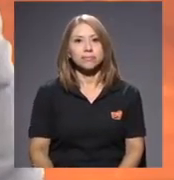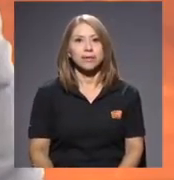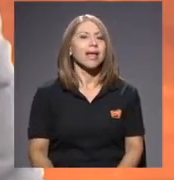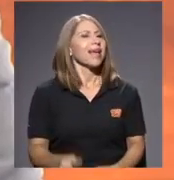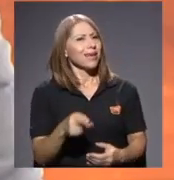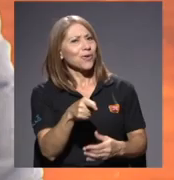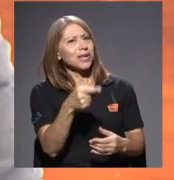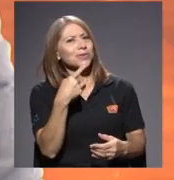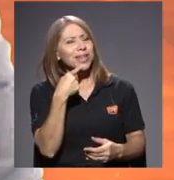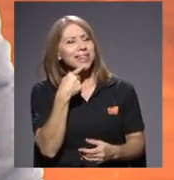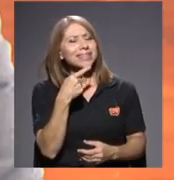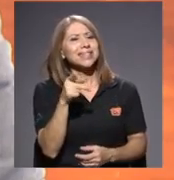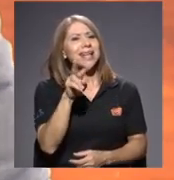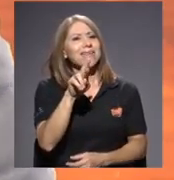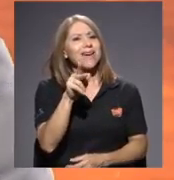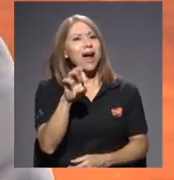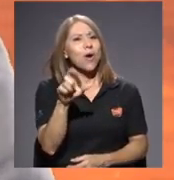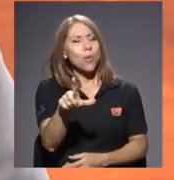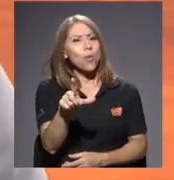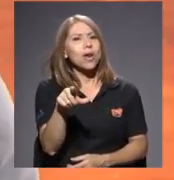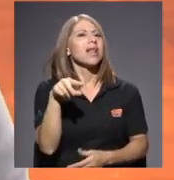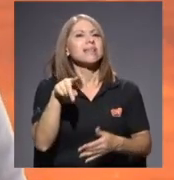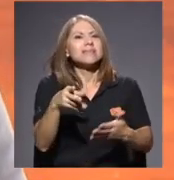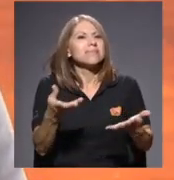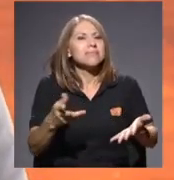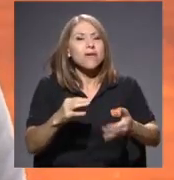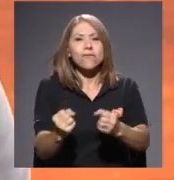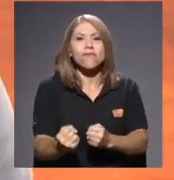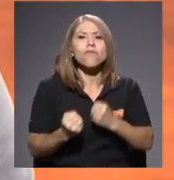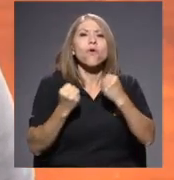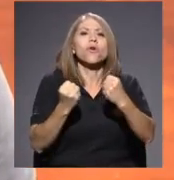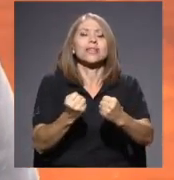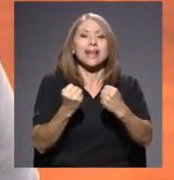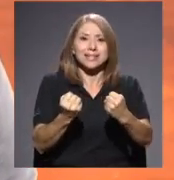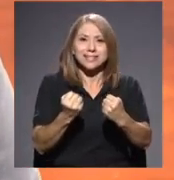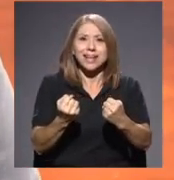Raúl, que es básicamente fortalecer lo que plantea también Michael para redes sociales.